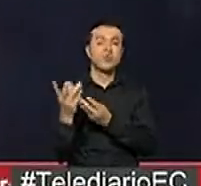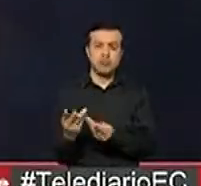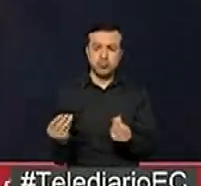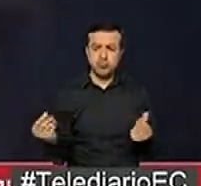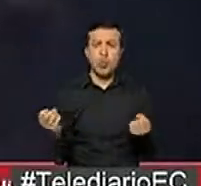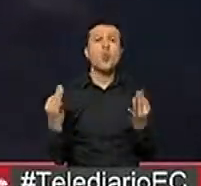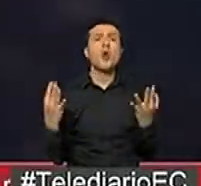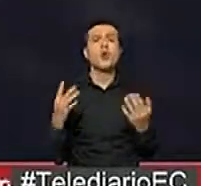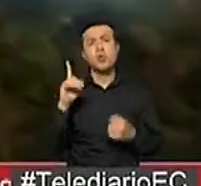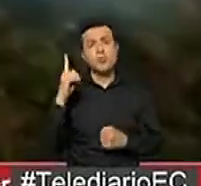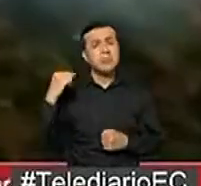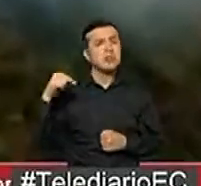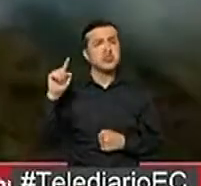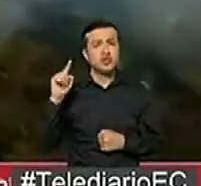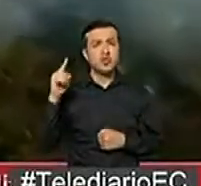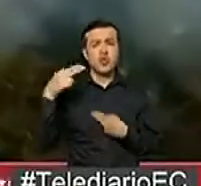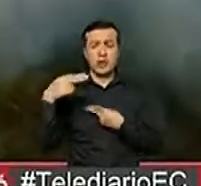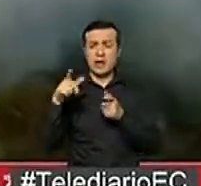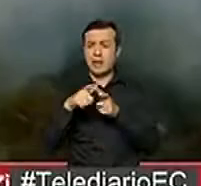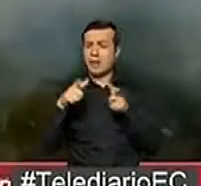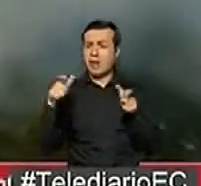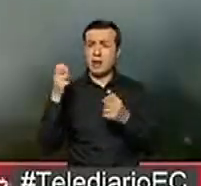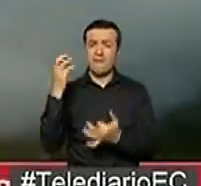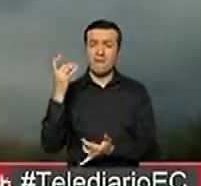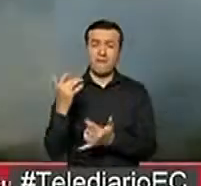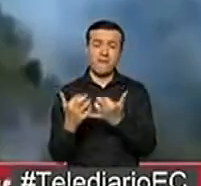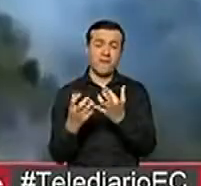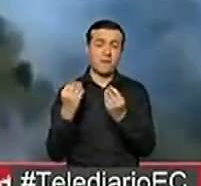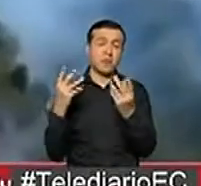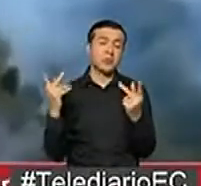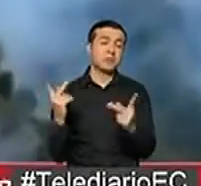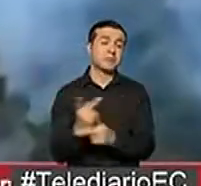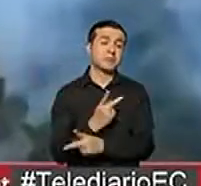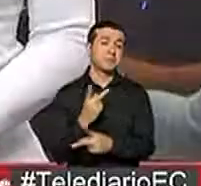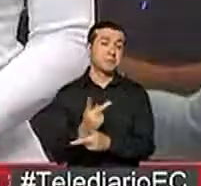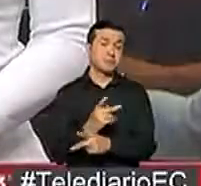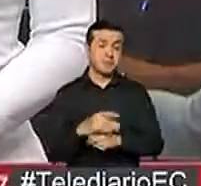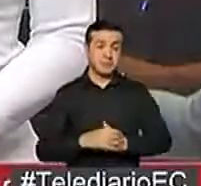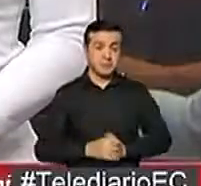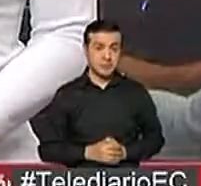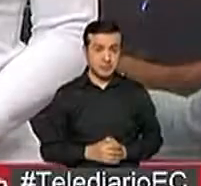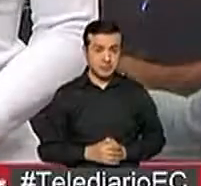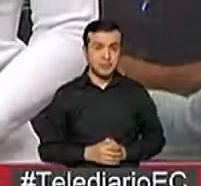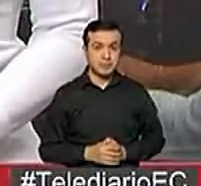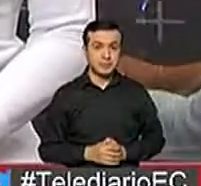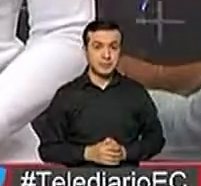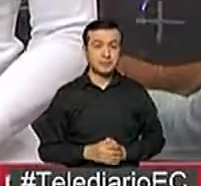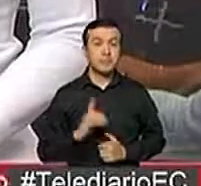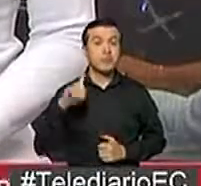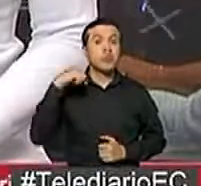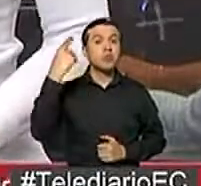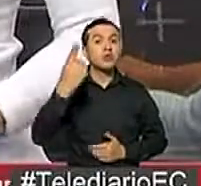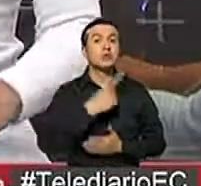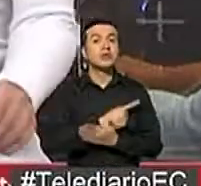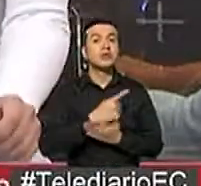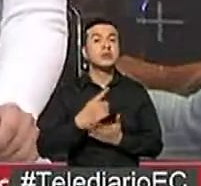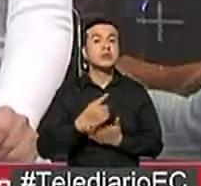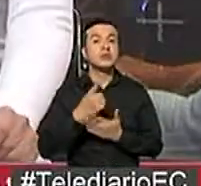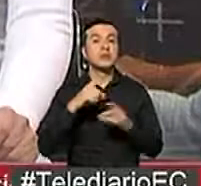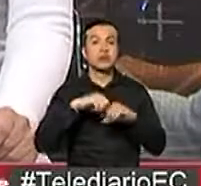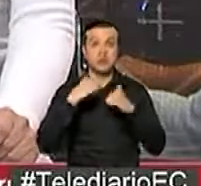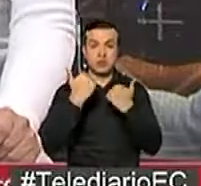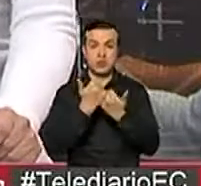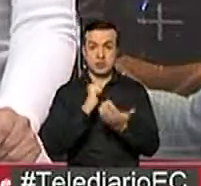1 millón de hectáreas de bosques y pastizales. Verónica Rivadeneira, Medios Públicos. La próxima semana se prevé que la